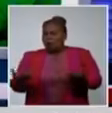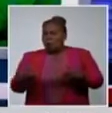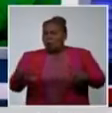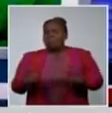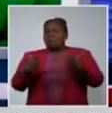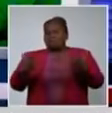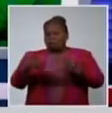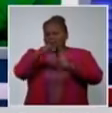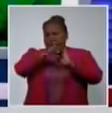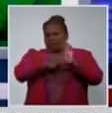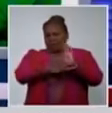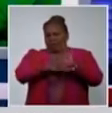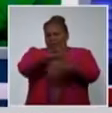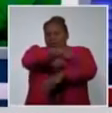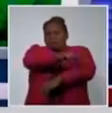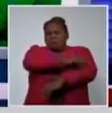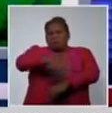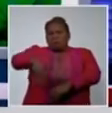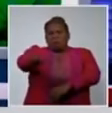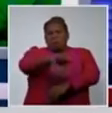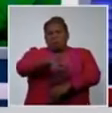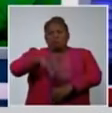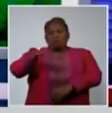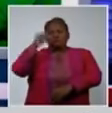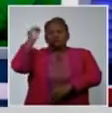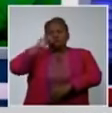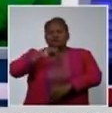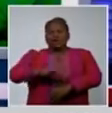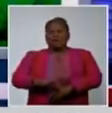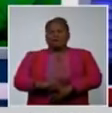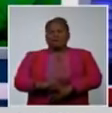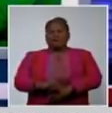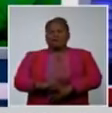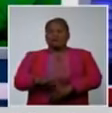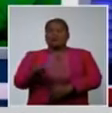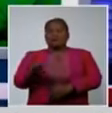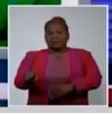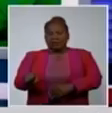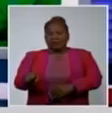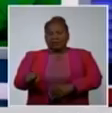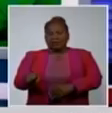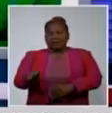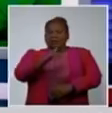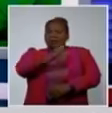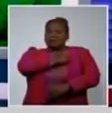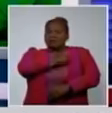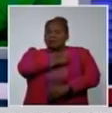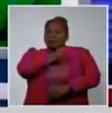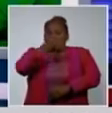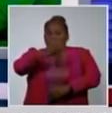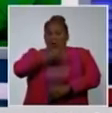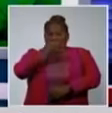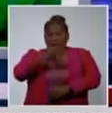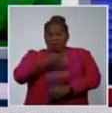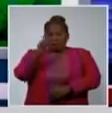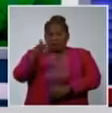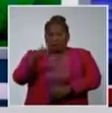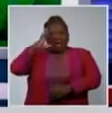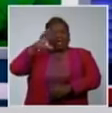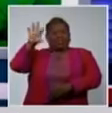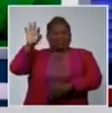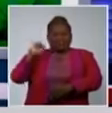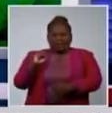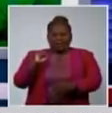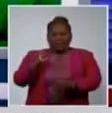población insistiendo en el retrato de la buena percepción ver luego de toda la